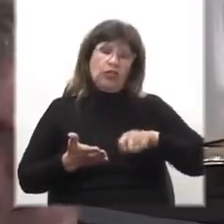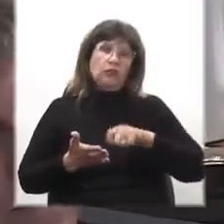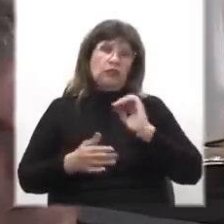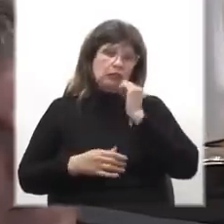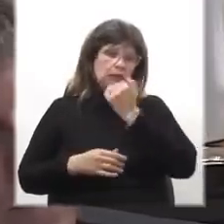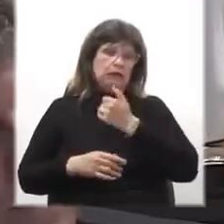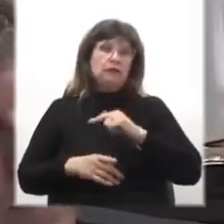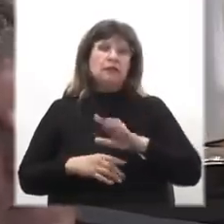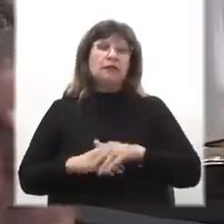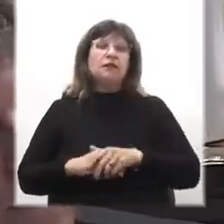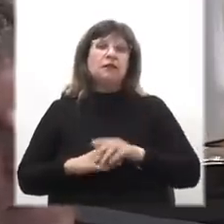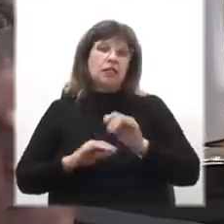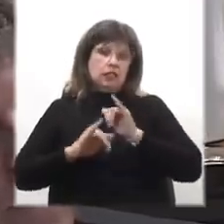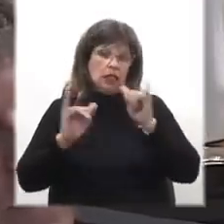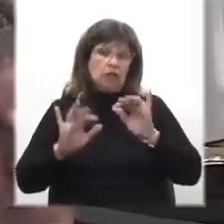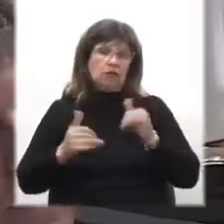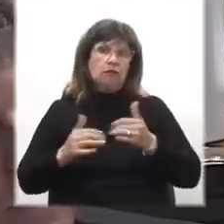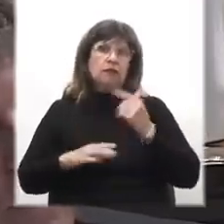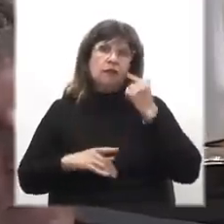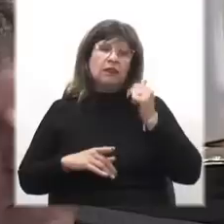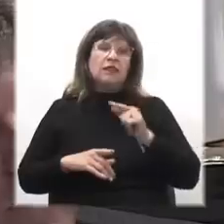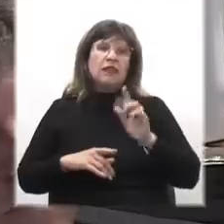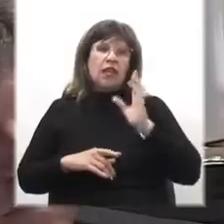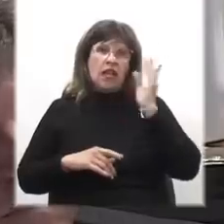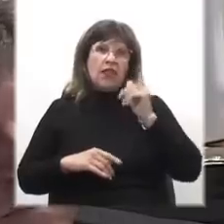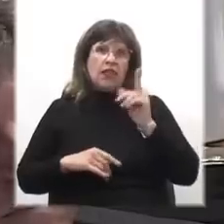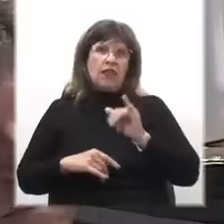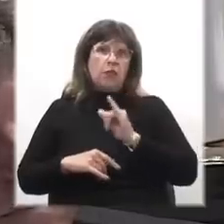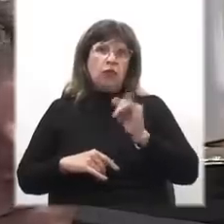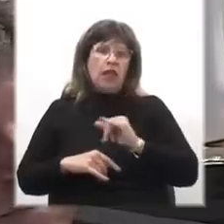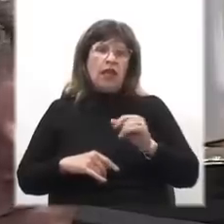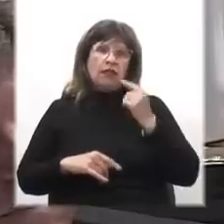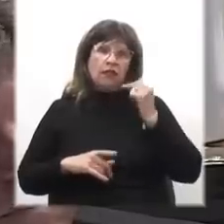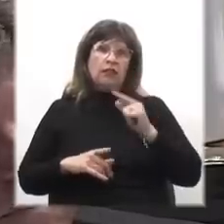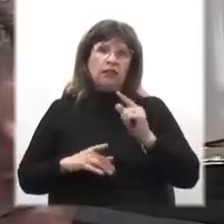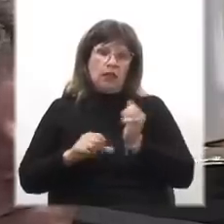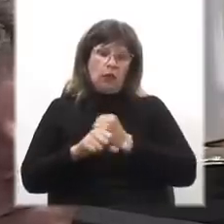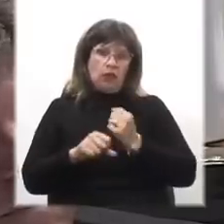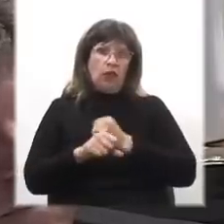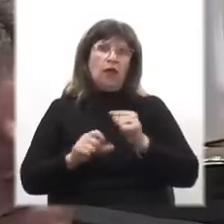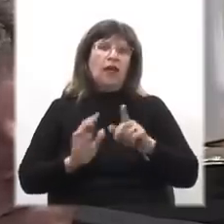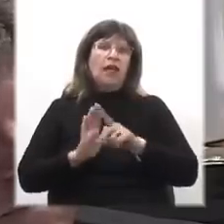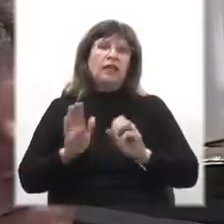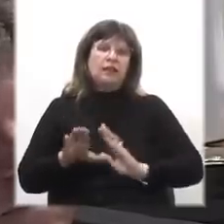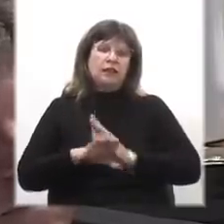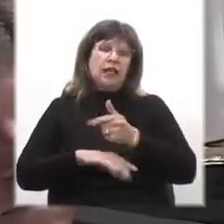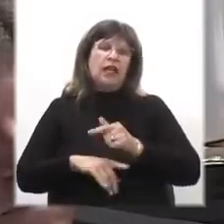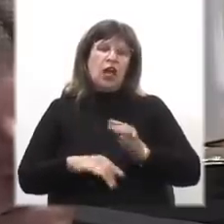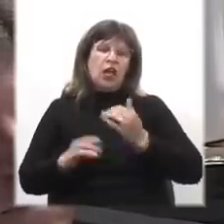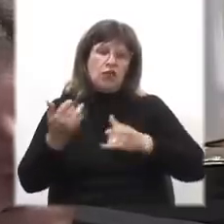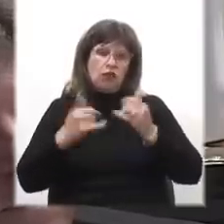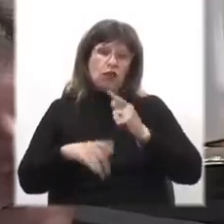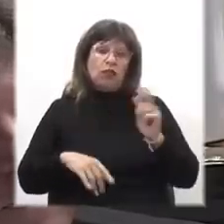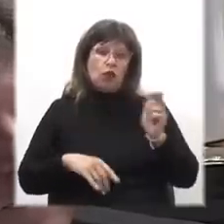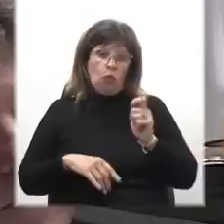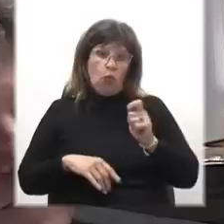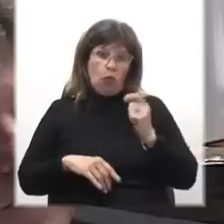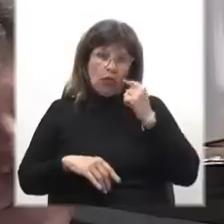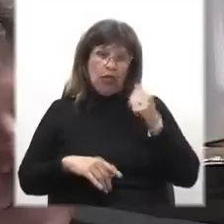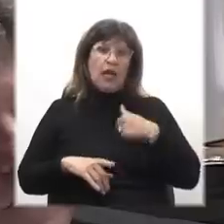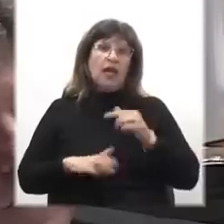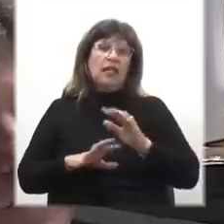anunció que con la diputada Díaz y otros diputados más estamos trabajando en la ley de acceso a la información pública, que si